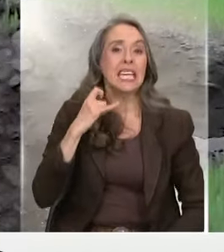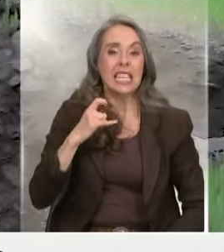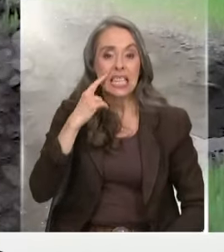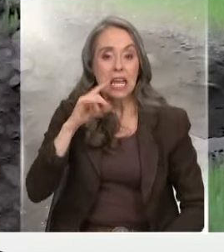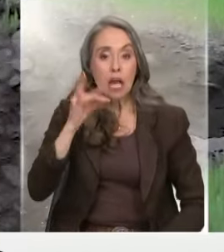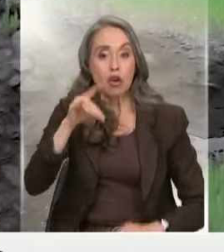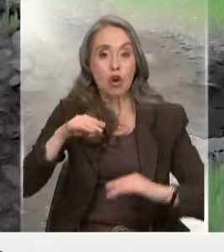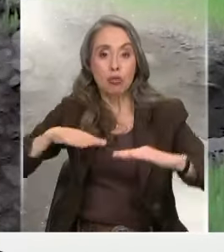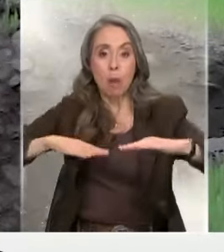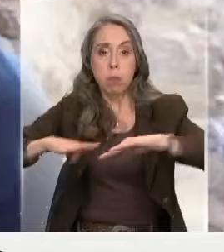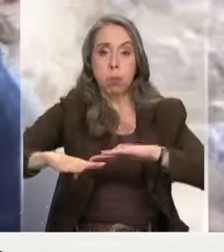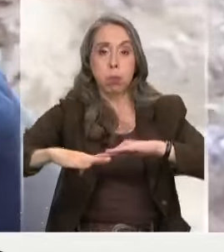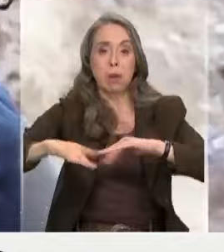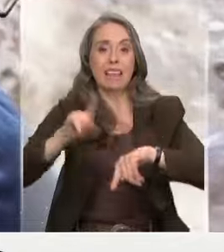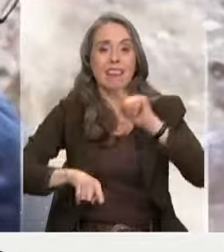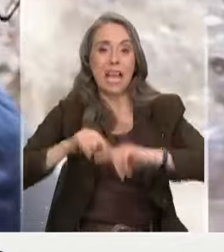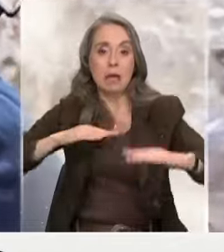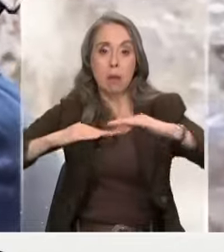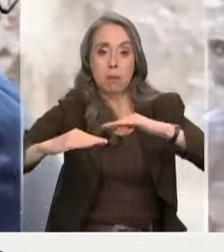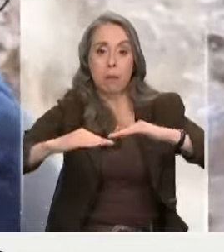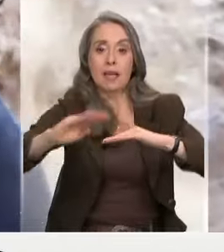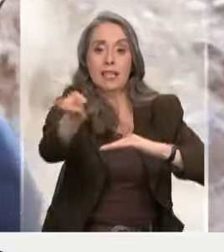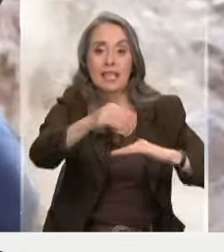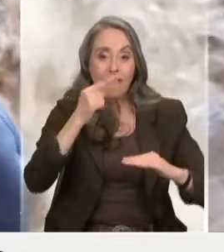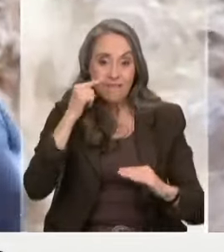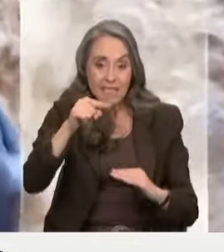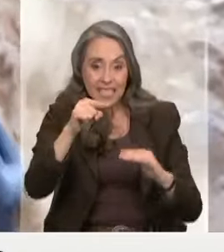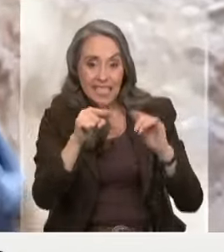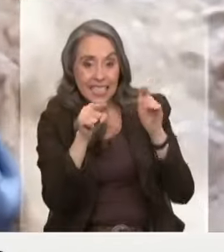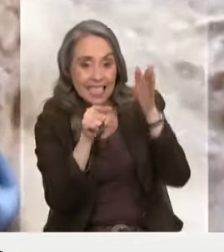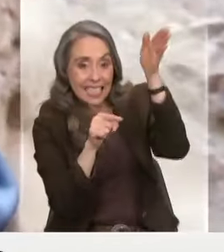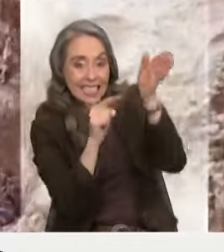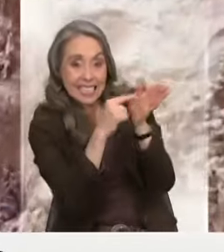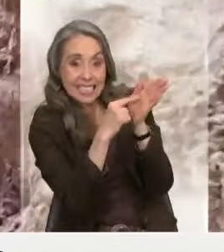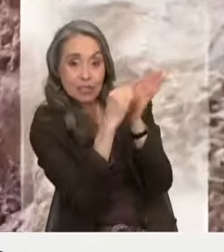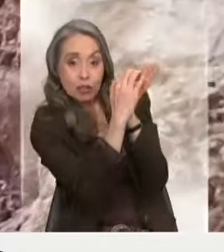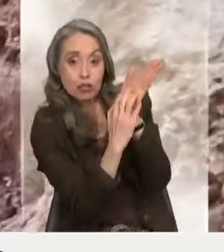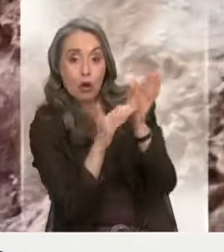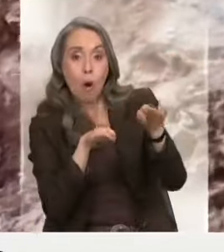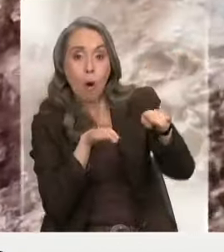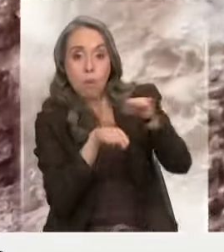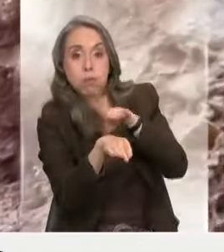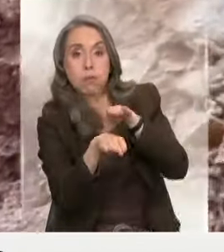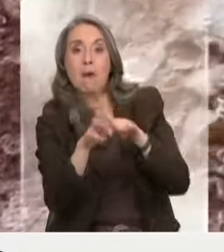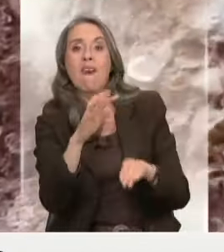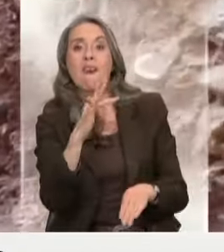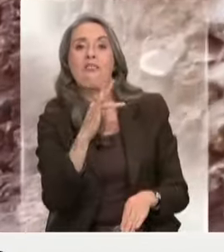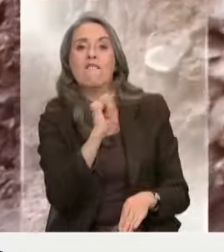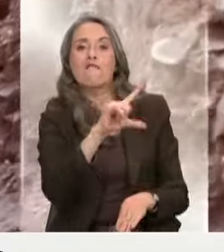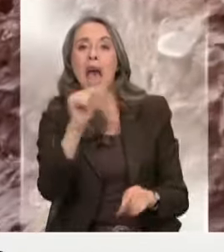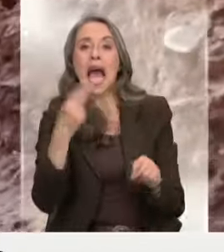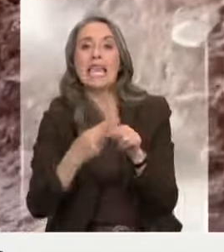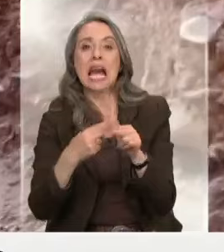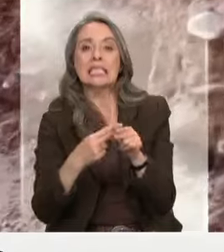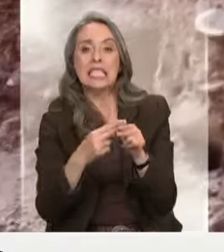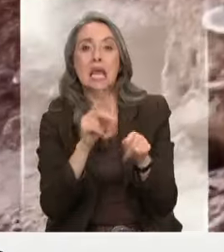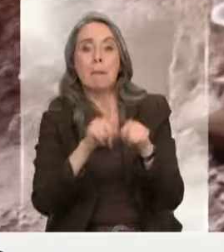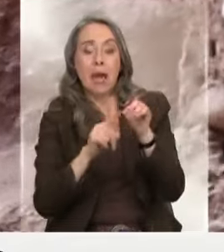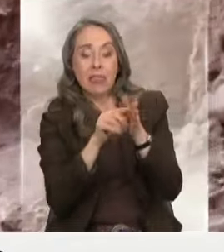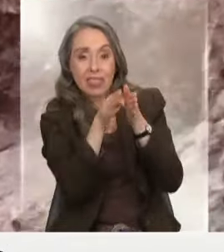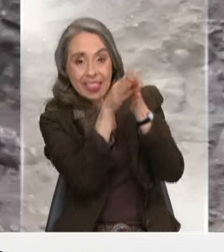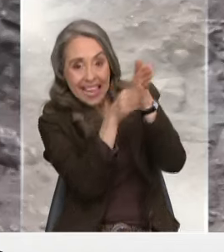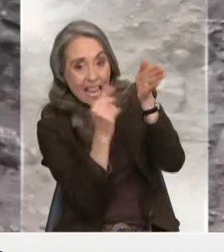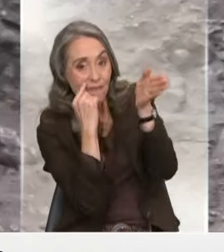encontrando rupturas de tierra. La falla es esta, ¿no? Aquí esto, todo esto es la falla que es. ¿Y qué es lo que sucedió? Que esta unidad en realidad